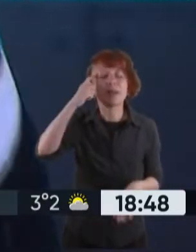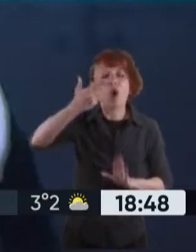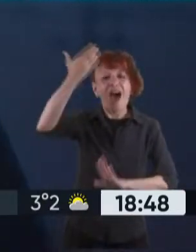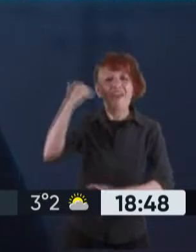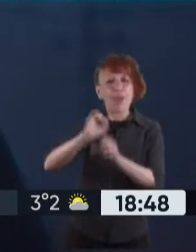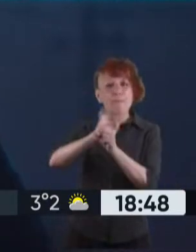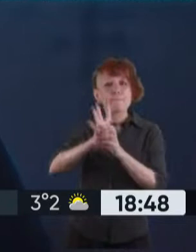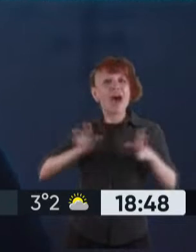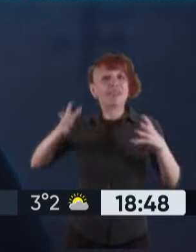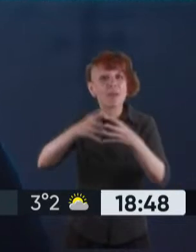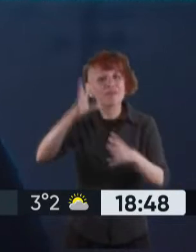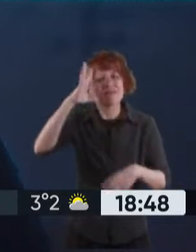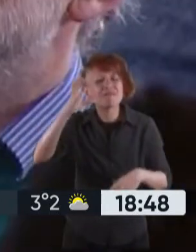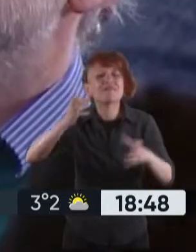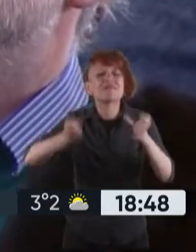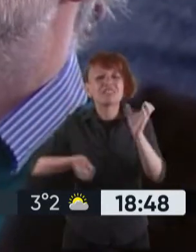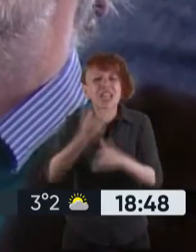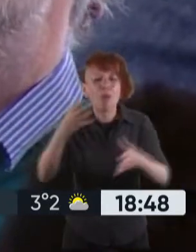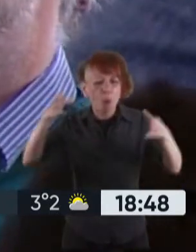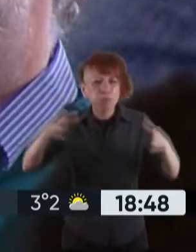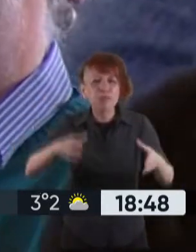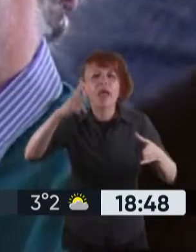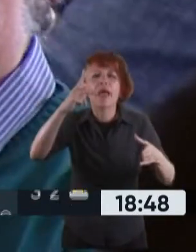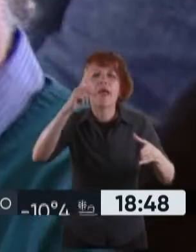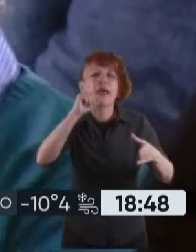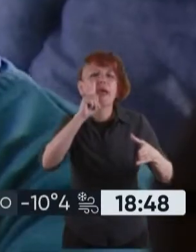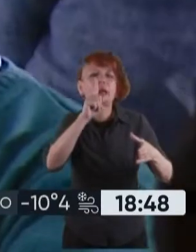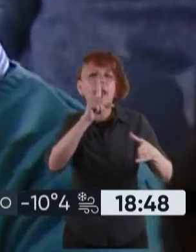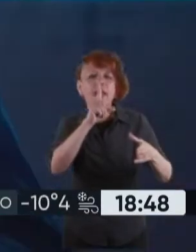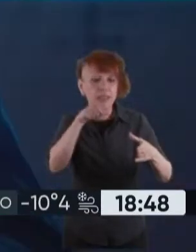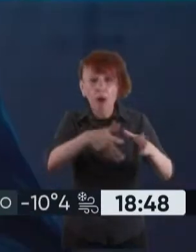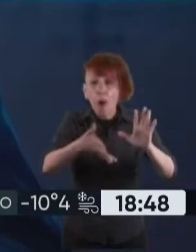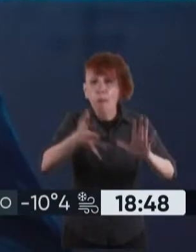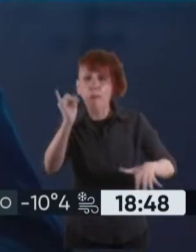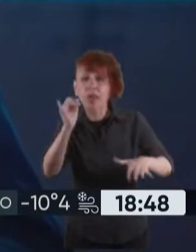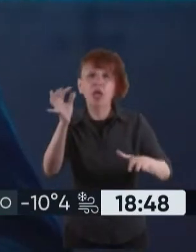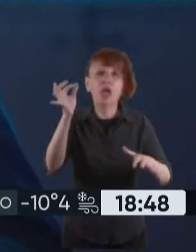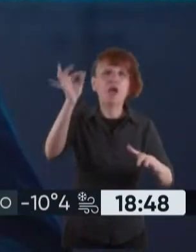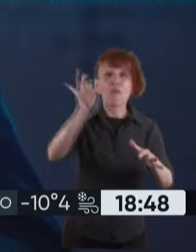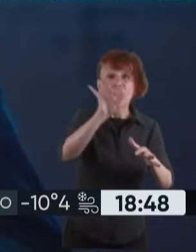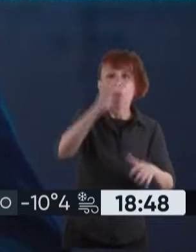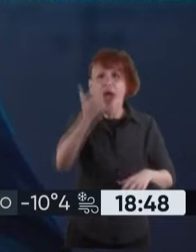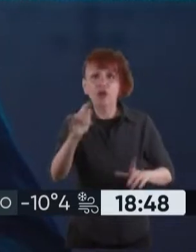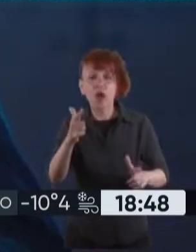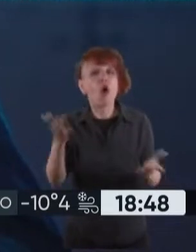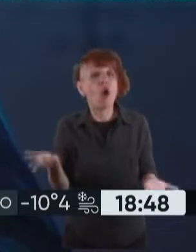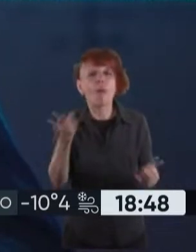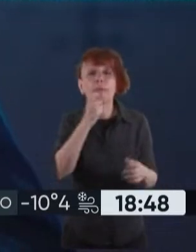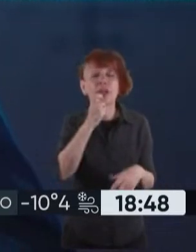los kits para detectar el virus, o los barbijos, que fueron de los